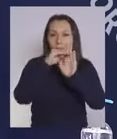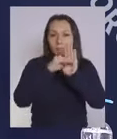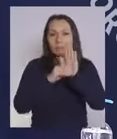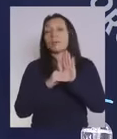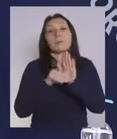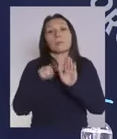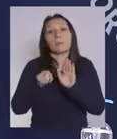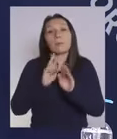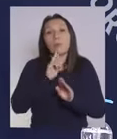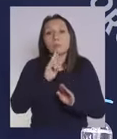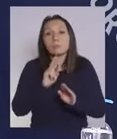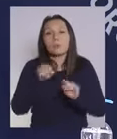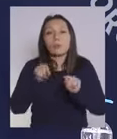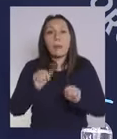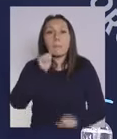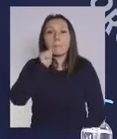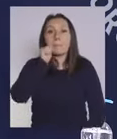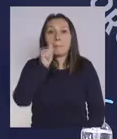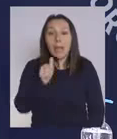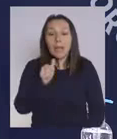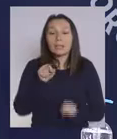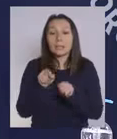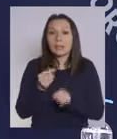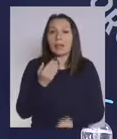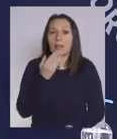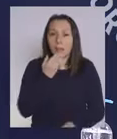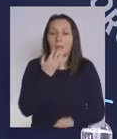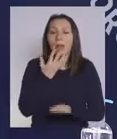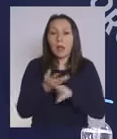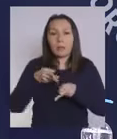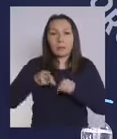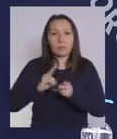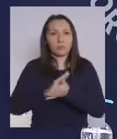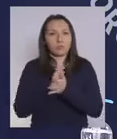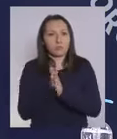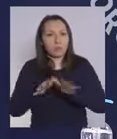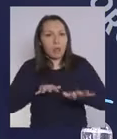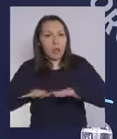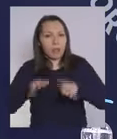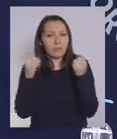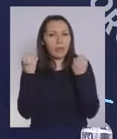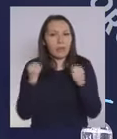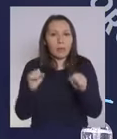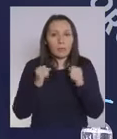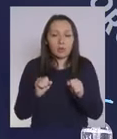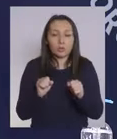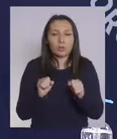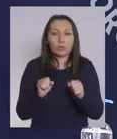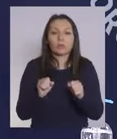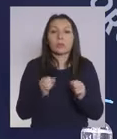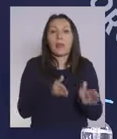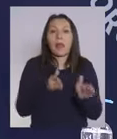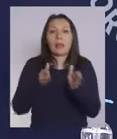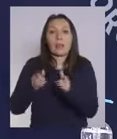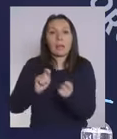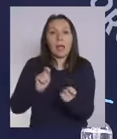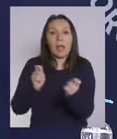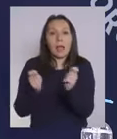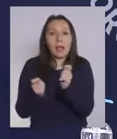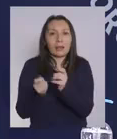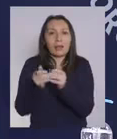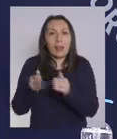y en la resolución del día de mañana. También van a estar permitidas todas las actividades deportivas en la etapa de